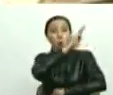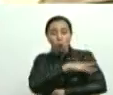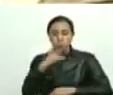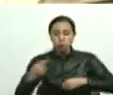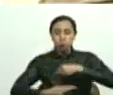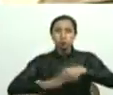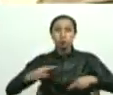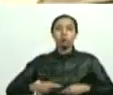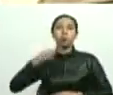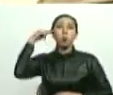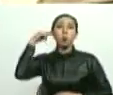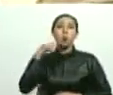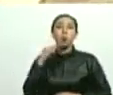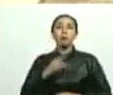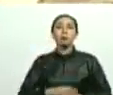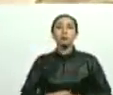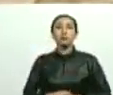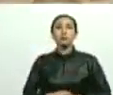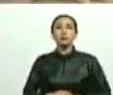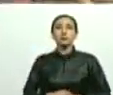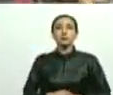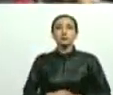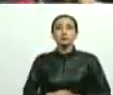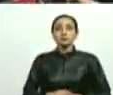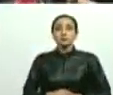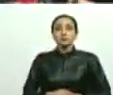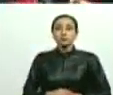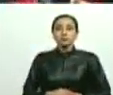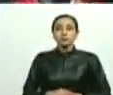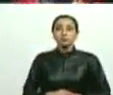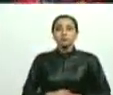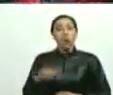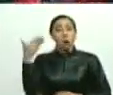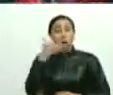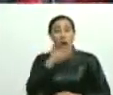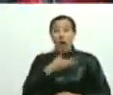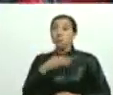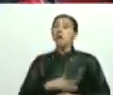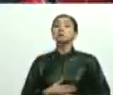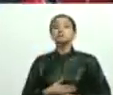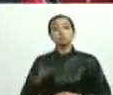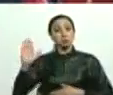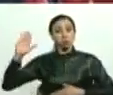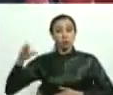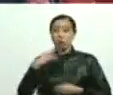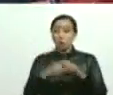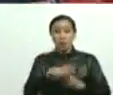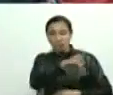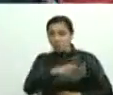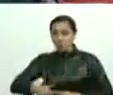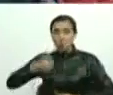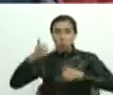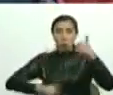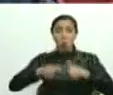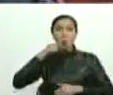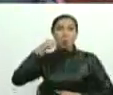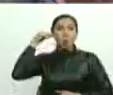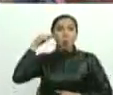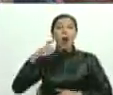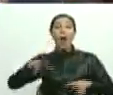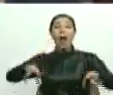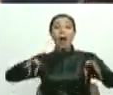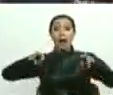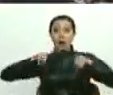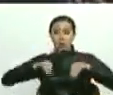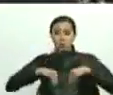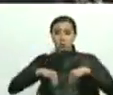Bolivariana. Una carta compromiso de los y las candidatas de asumir con